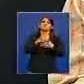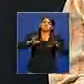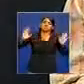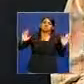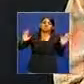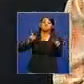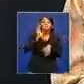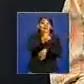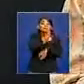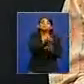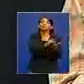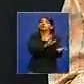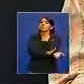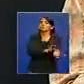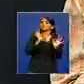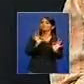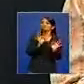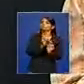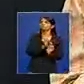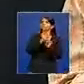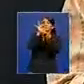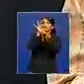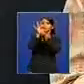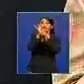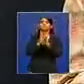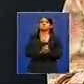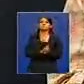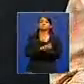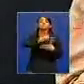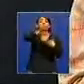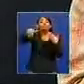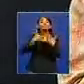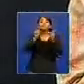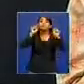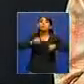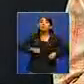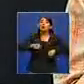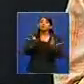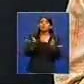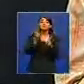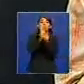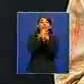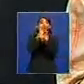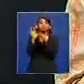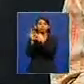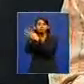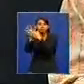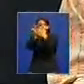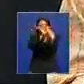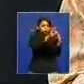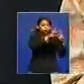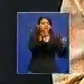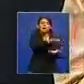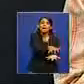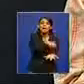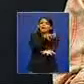es que este es un proyecto emblemático en donde se ve claramente los encadenamientos productivos, agrícolas, lo que tiene que